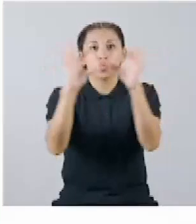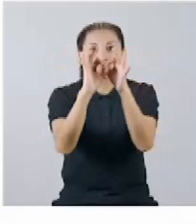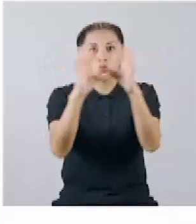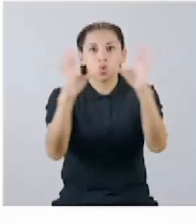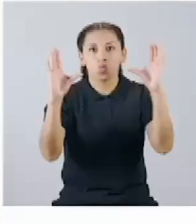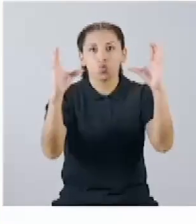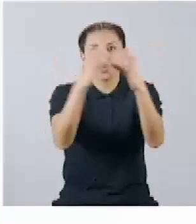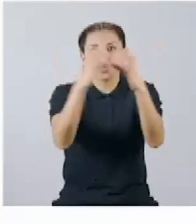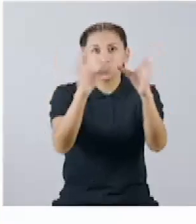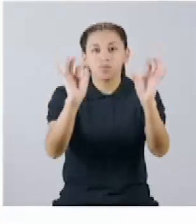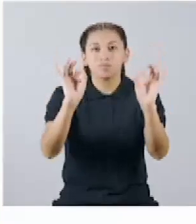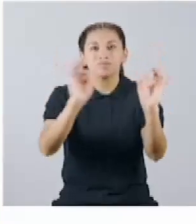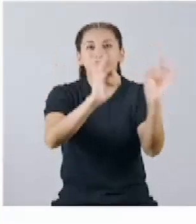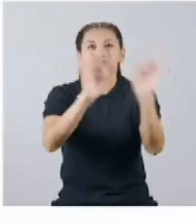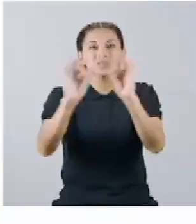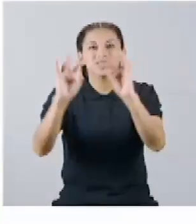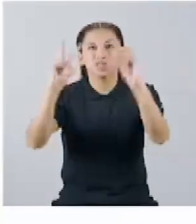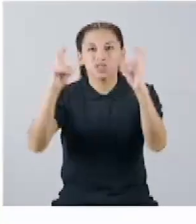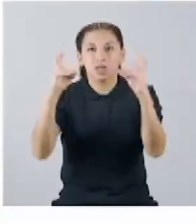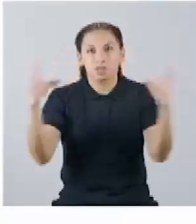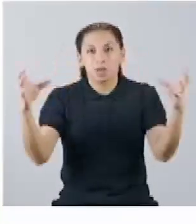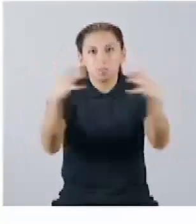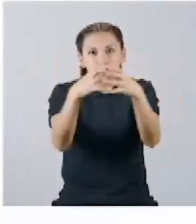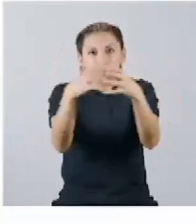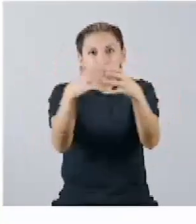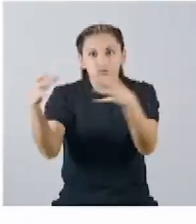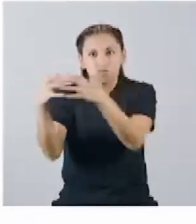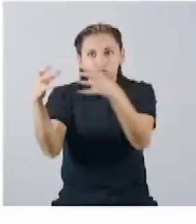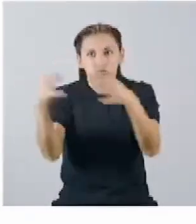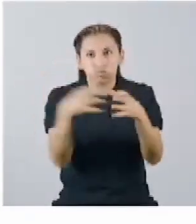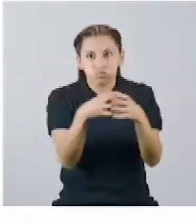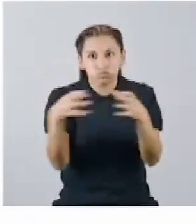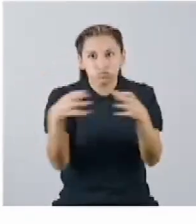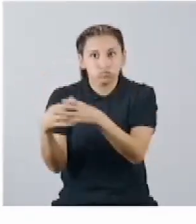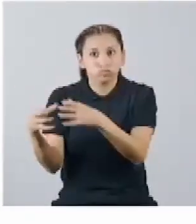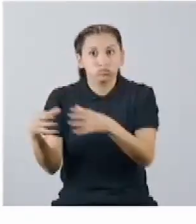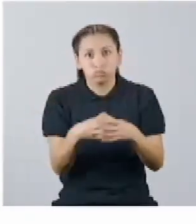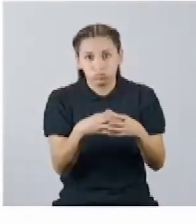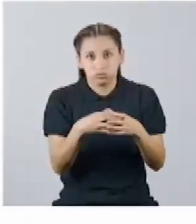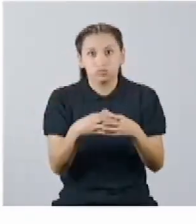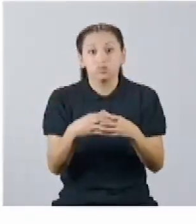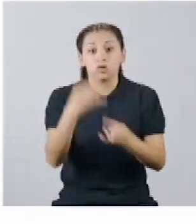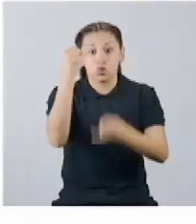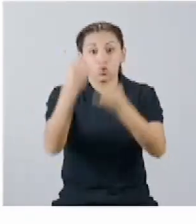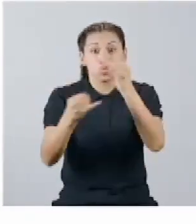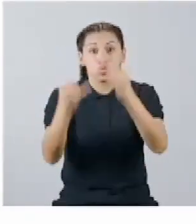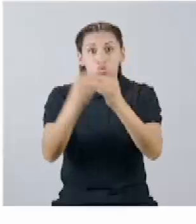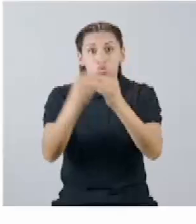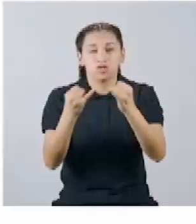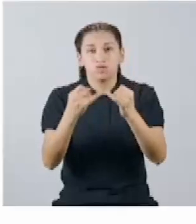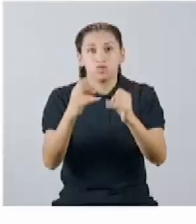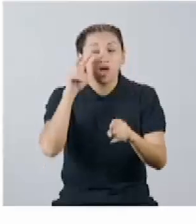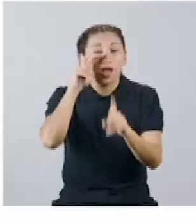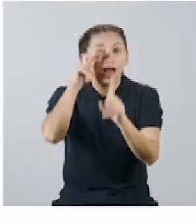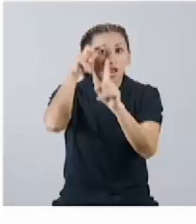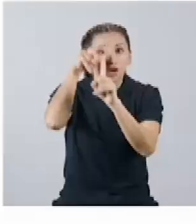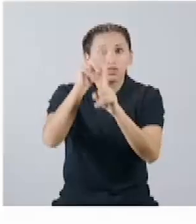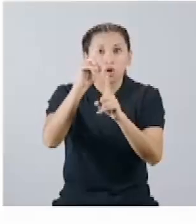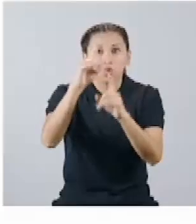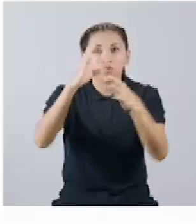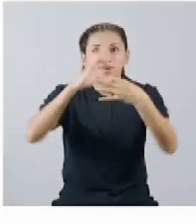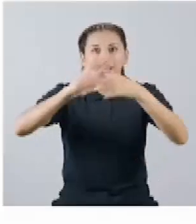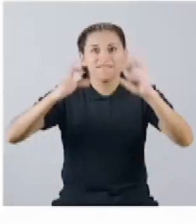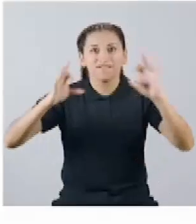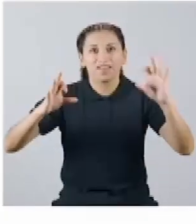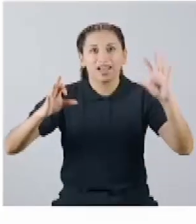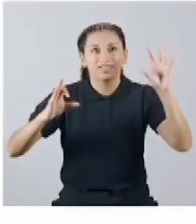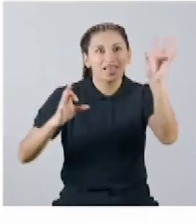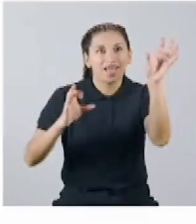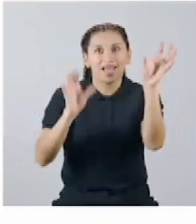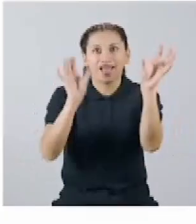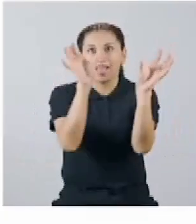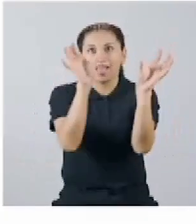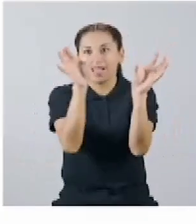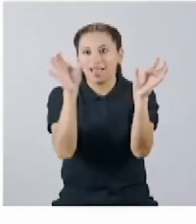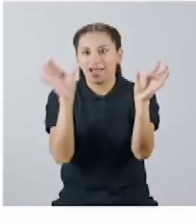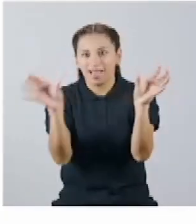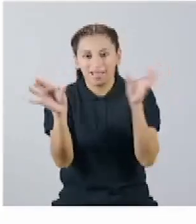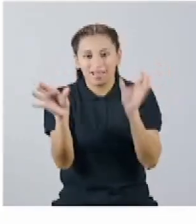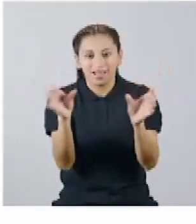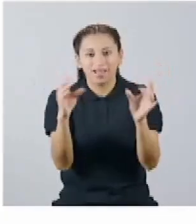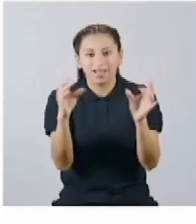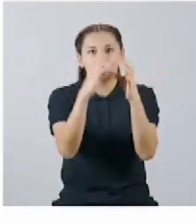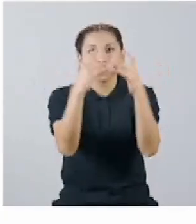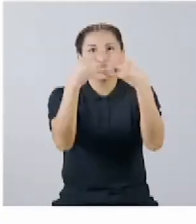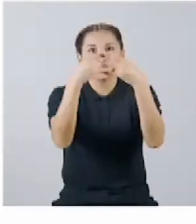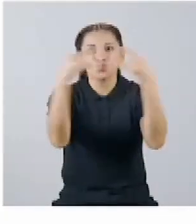a su contenido. Y en tercero y último, en encontrar una frase que sintetice la